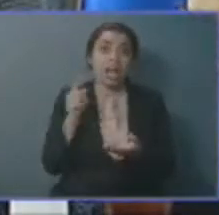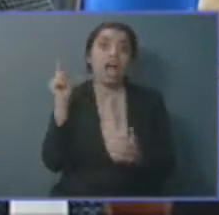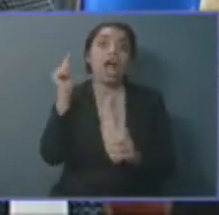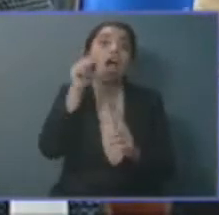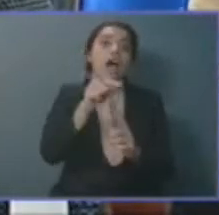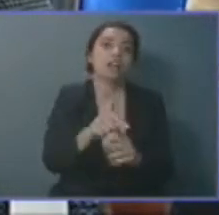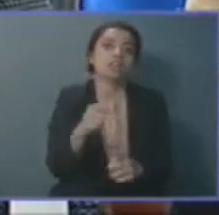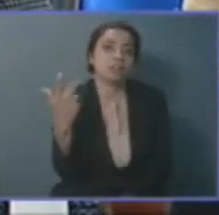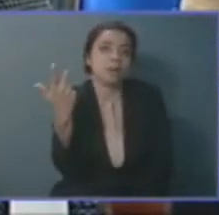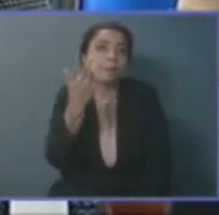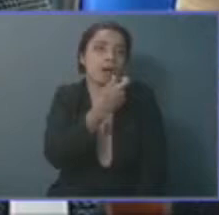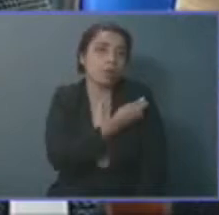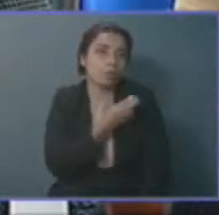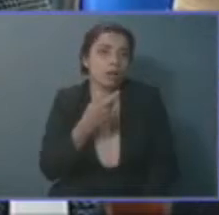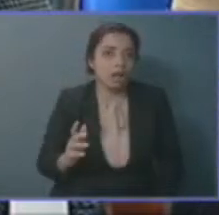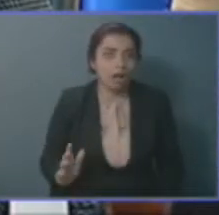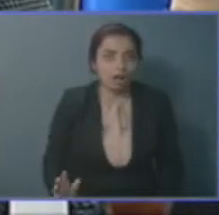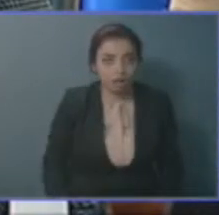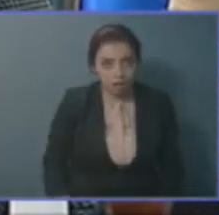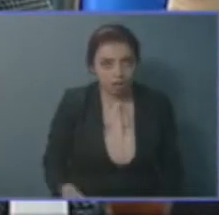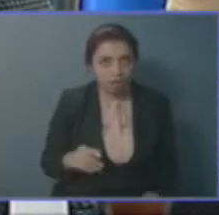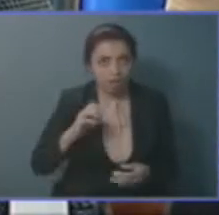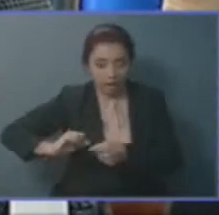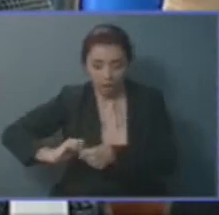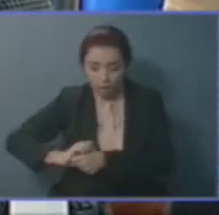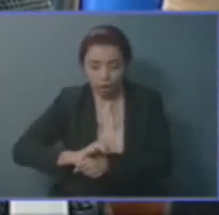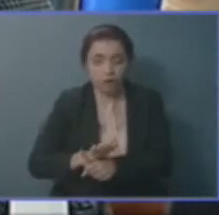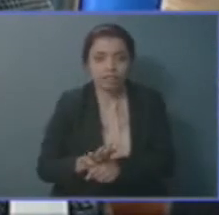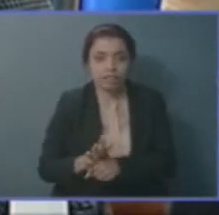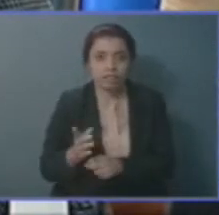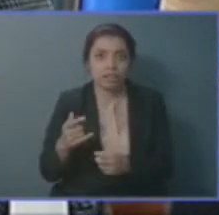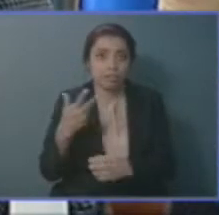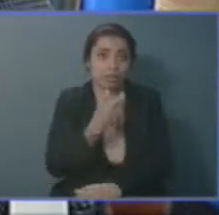exista una vacuna para el COVID-19.